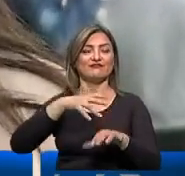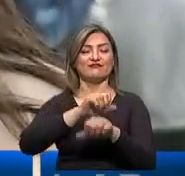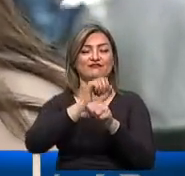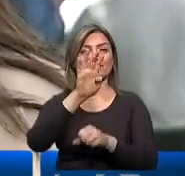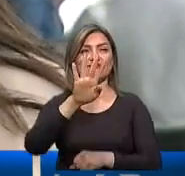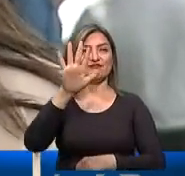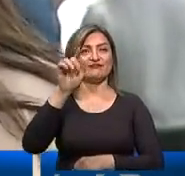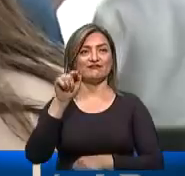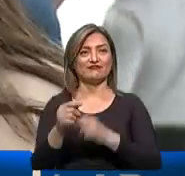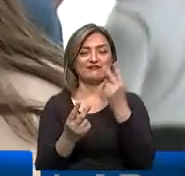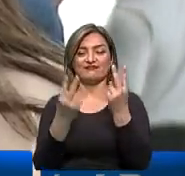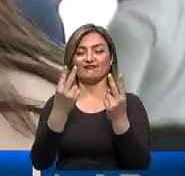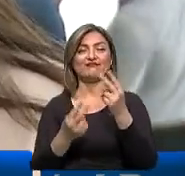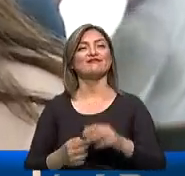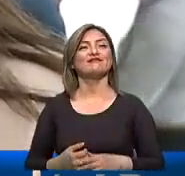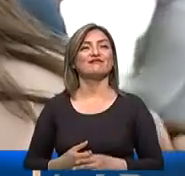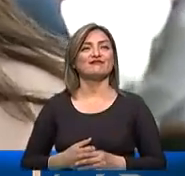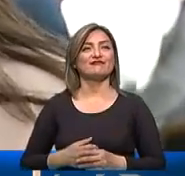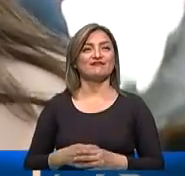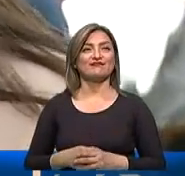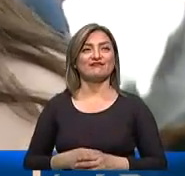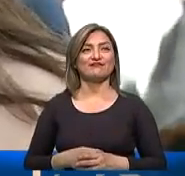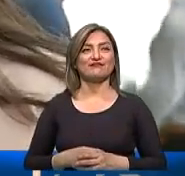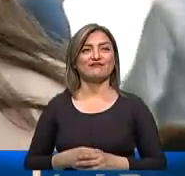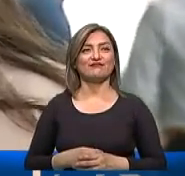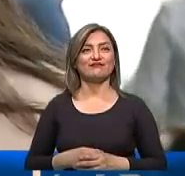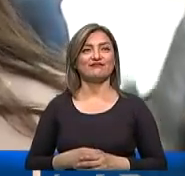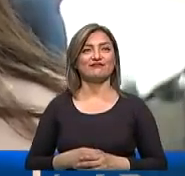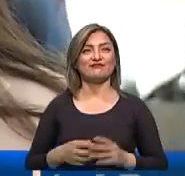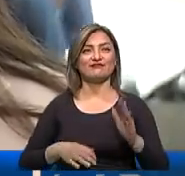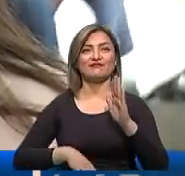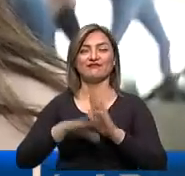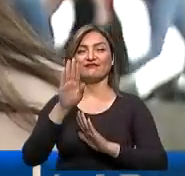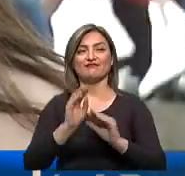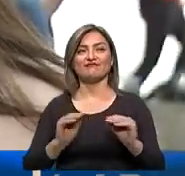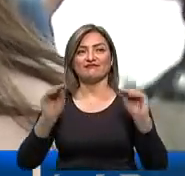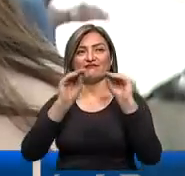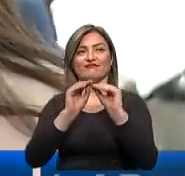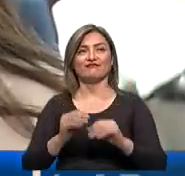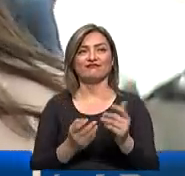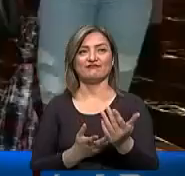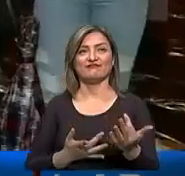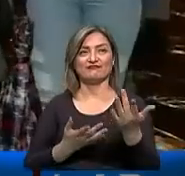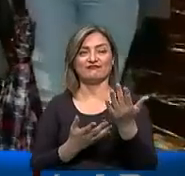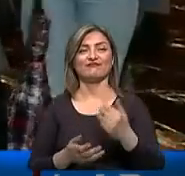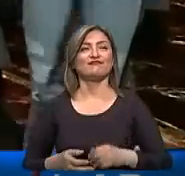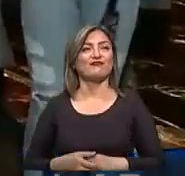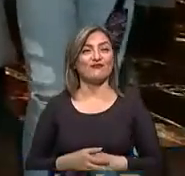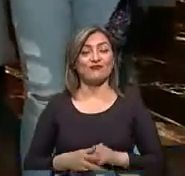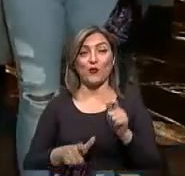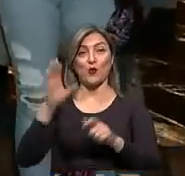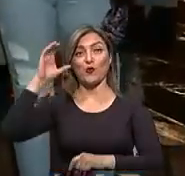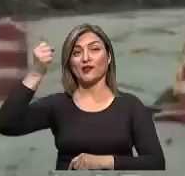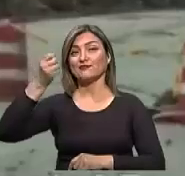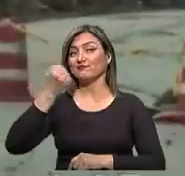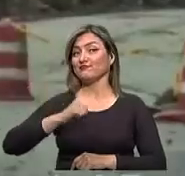45 mil visitas alrededor, ¿no es cierto? Esperamos doblar ese número, realmente esa es la expectativa que tenemos. Quienes salieron de Cuenca